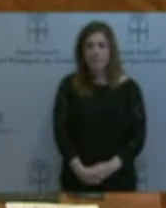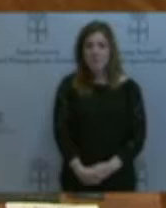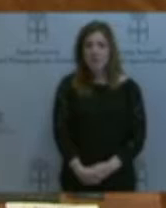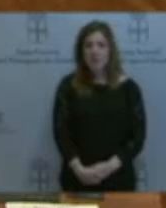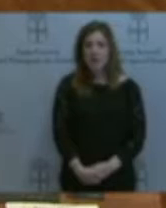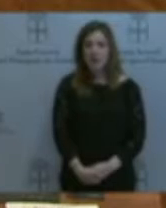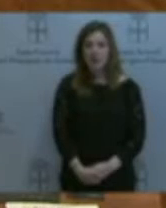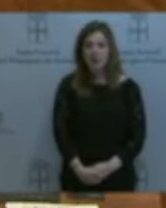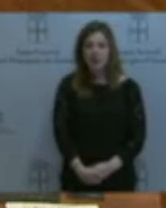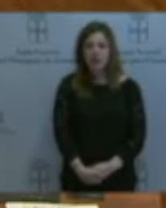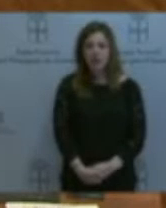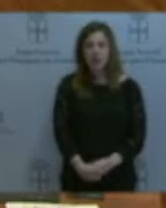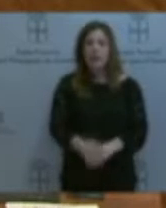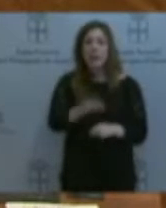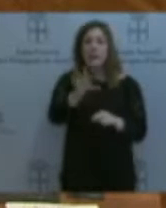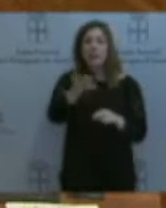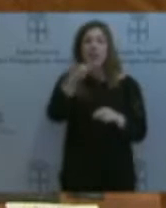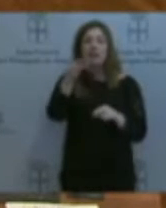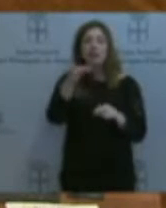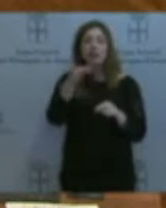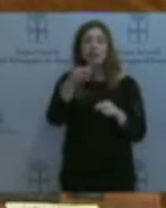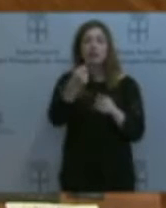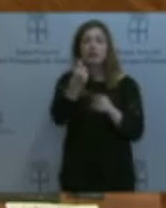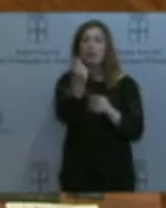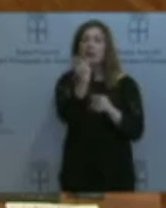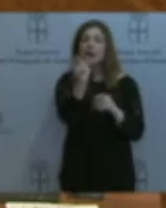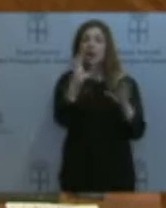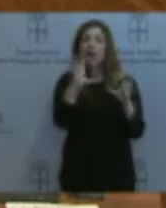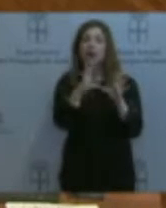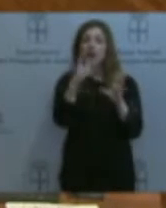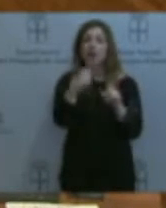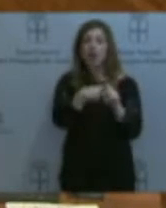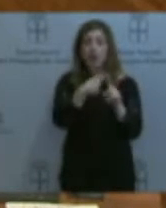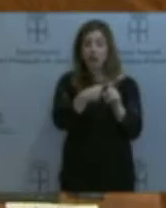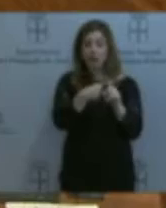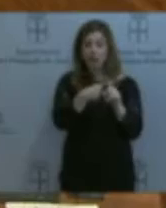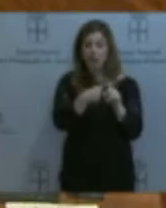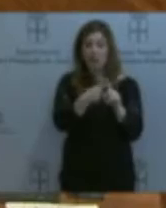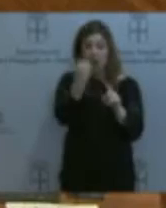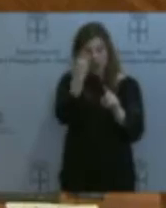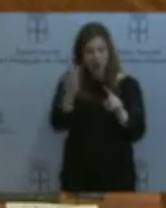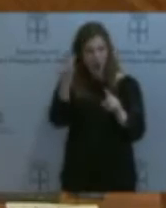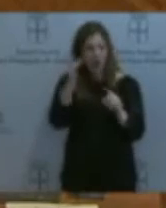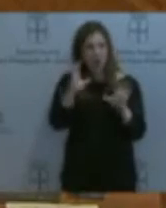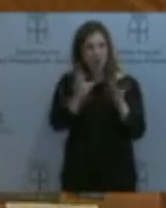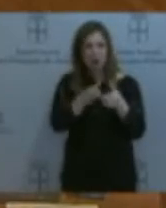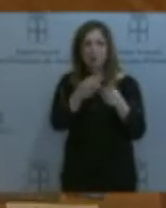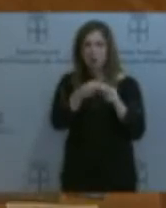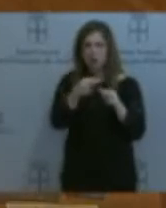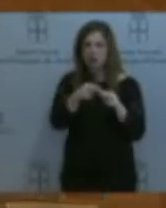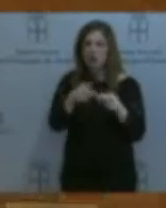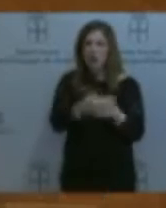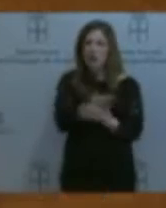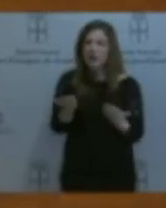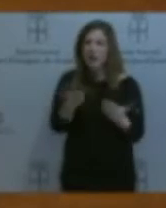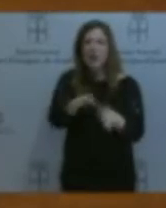pinchos a 10 céntimos. ¿Se imaginan que alguno de las formaciones políticas pusiese en su programa electoral y ofreciese pinchos a